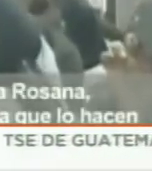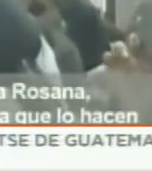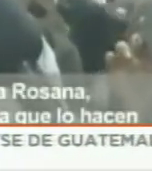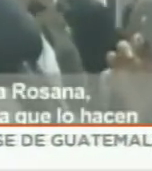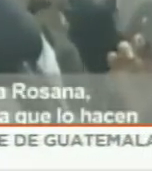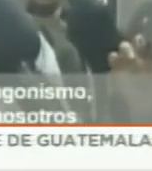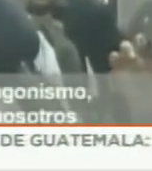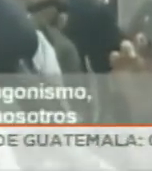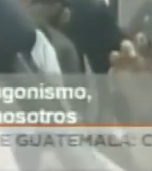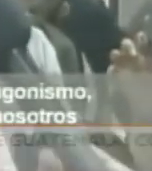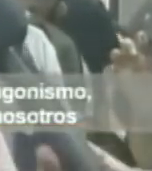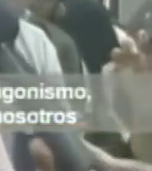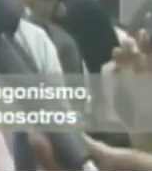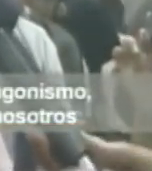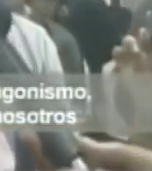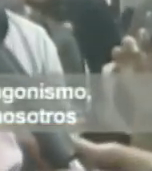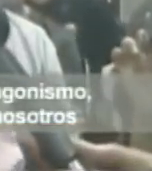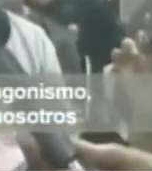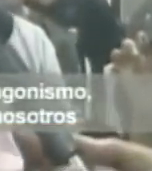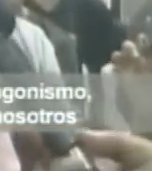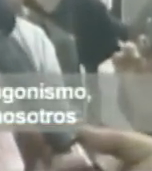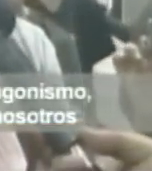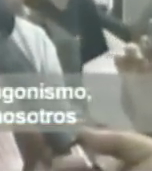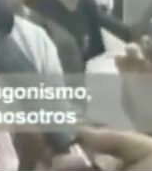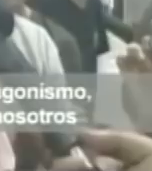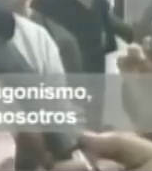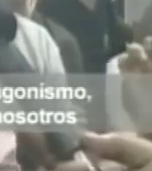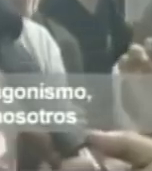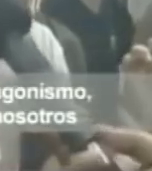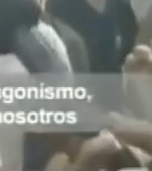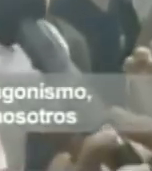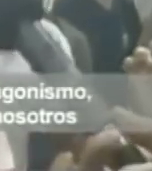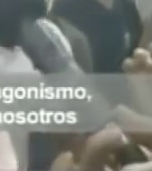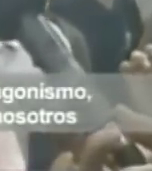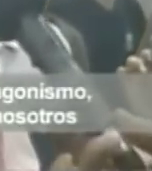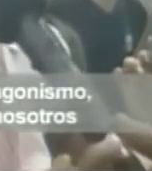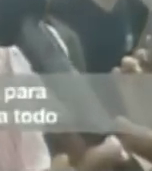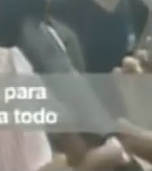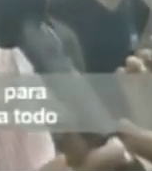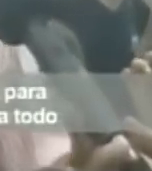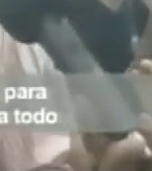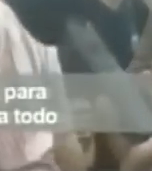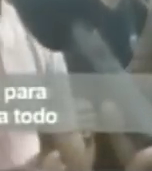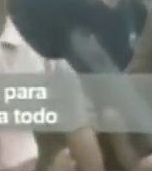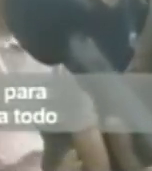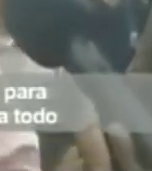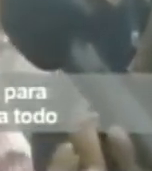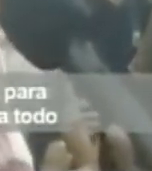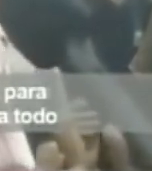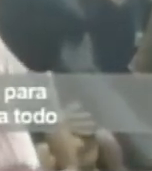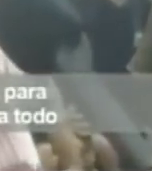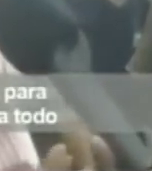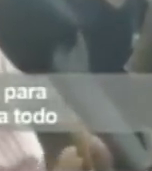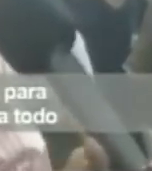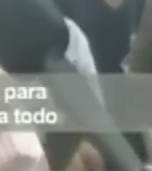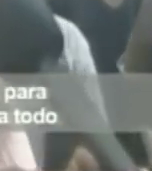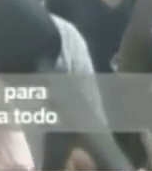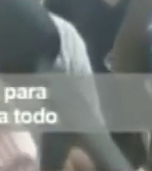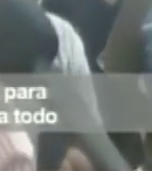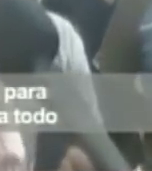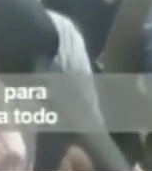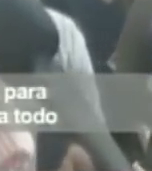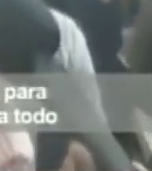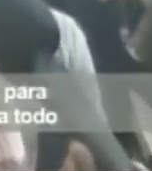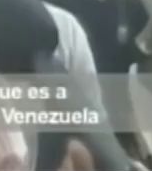cuenta que lo hacen será por un político o por un protagonismo, por un protagonismo que nosotros hemos sido utilizados para todo, para protagonismo,